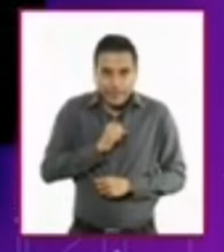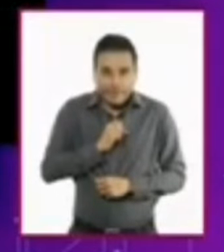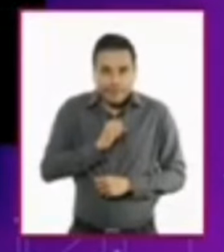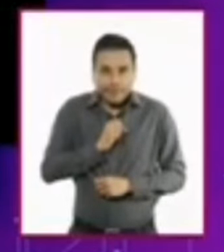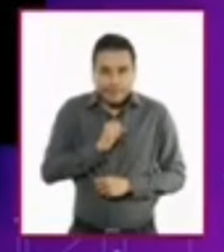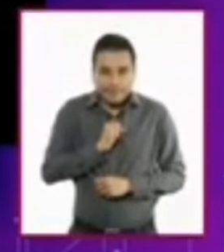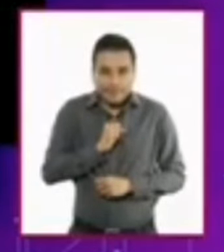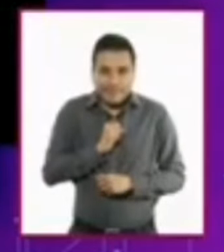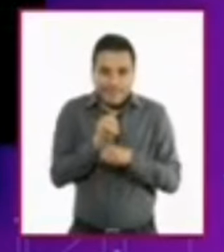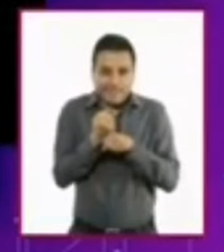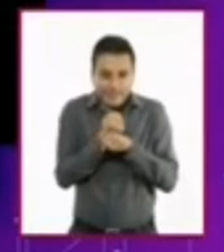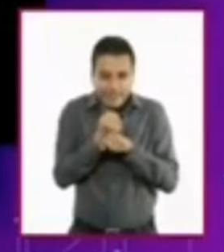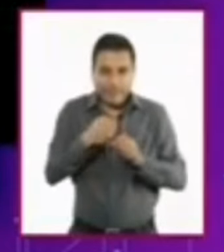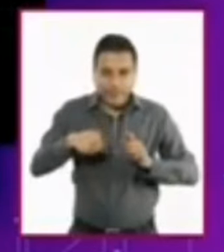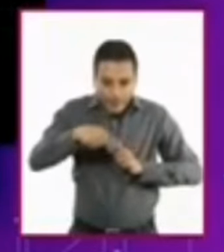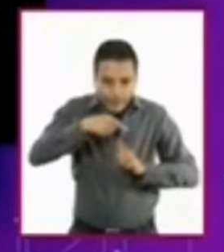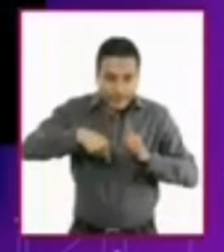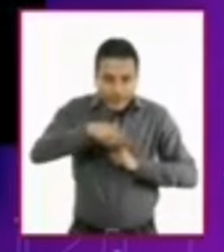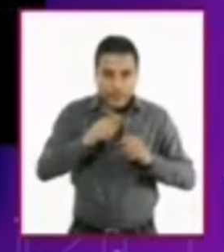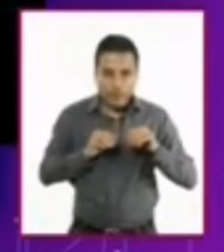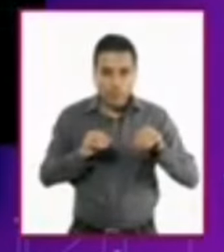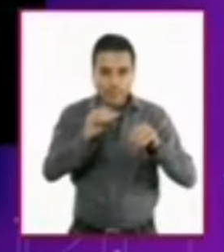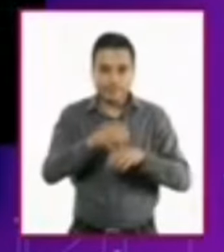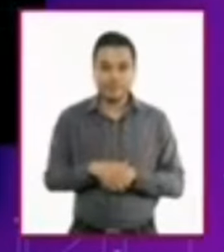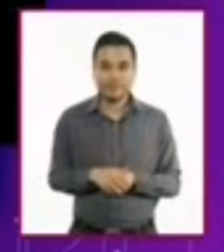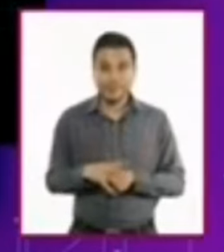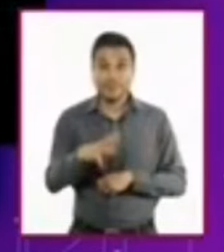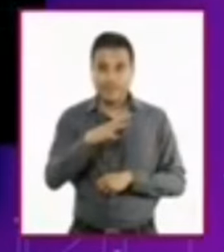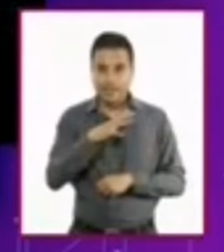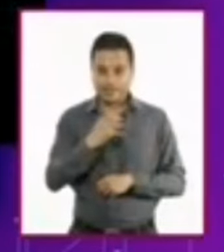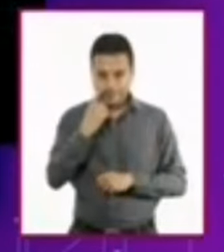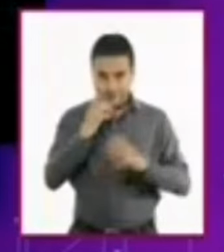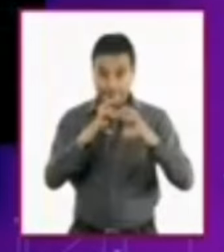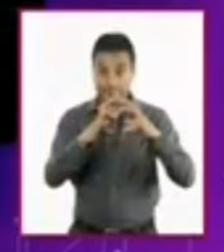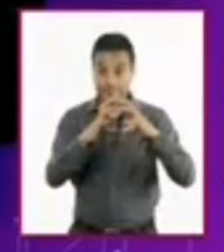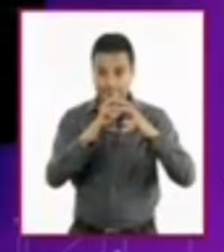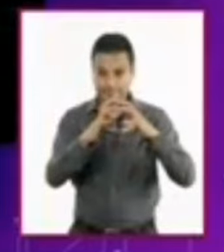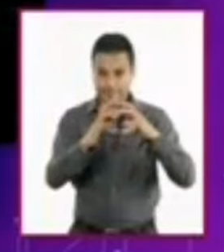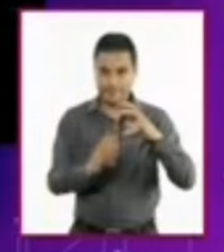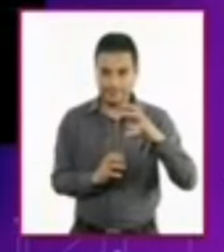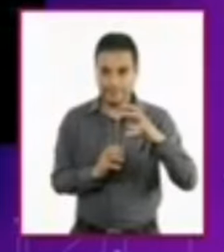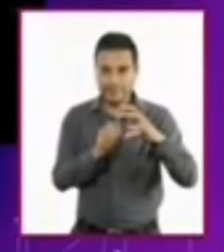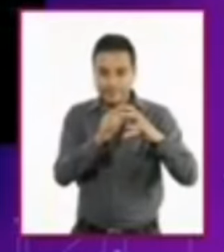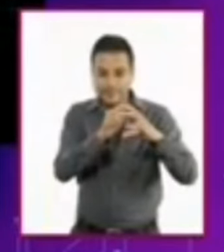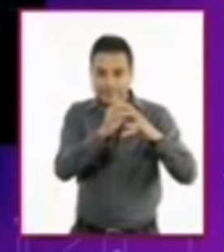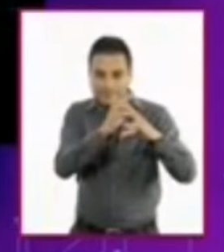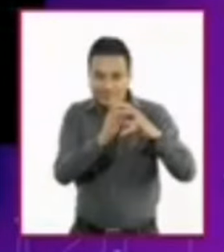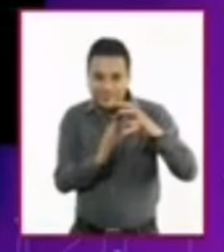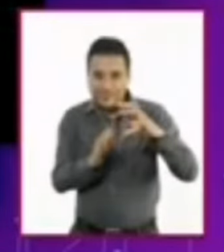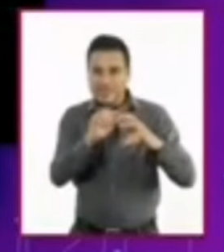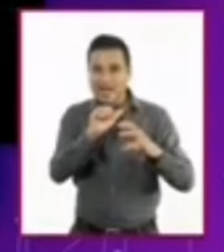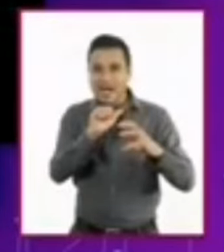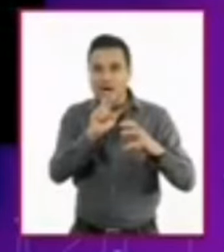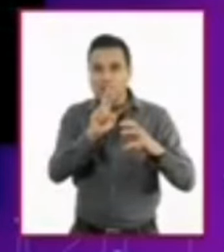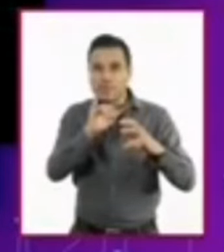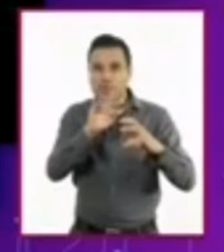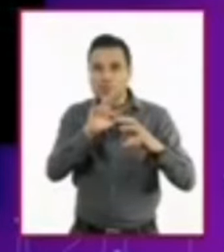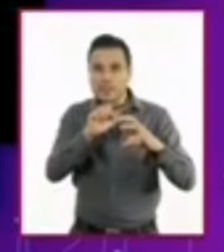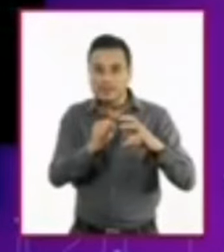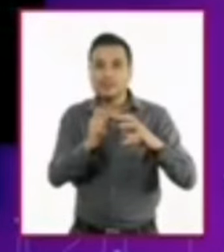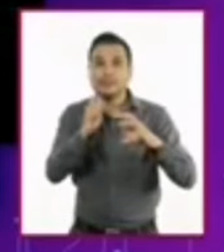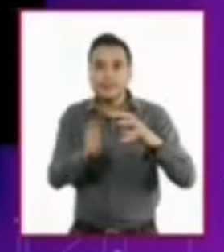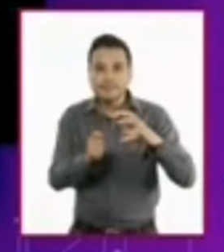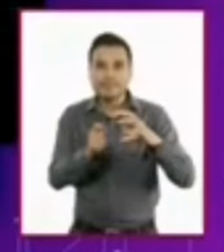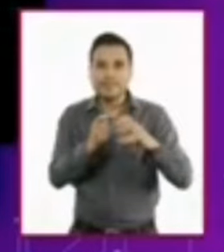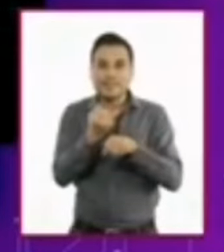movimiento. Se conforma de cavidades llamadas aurículas, capaces de contraerse con fuerza para enviar la sangre a los